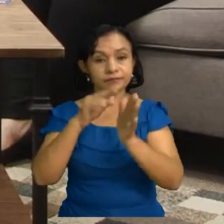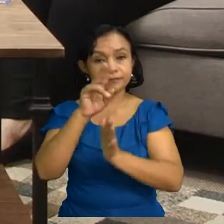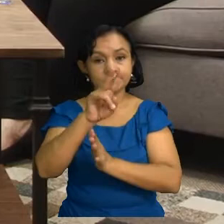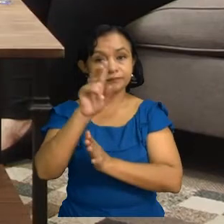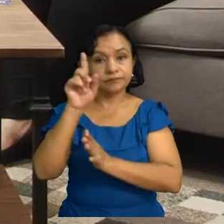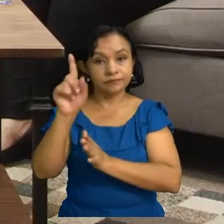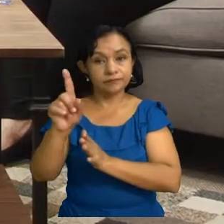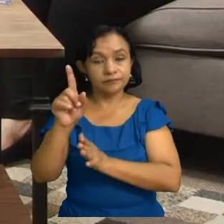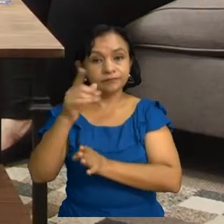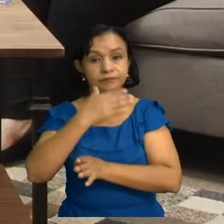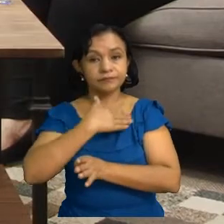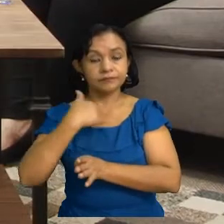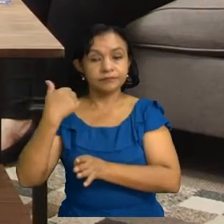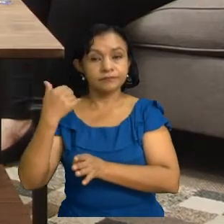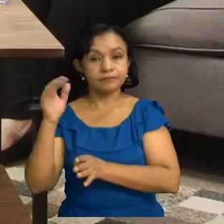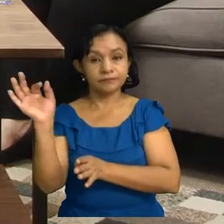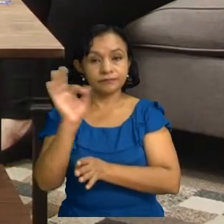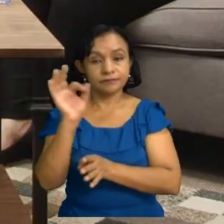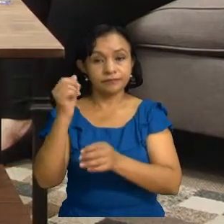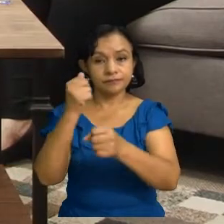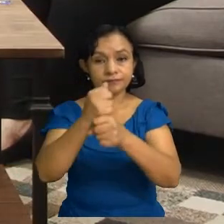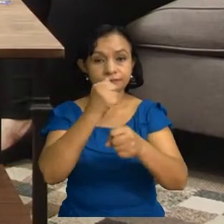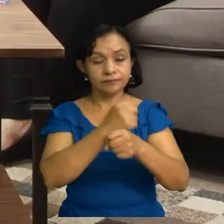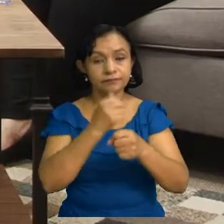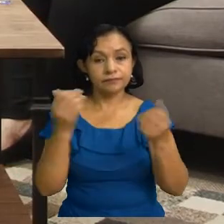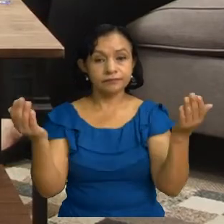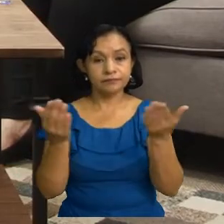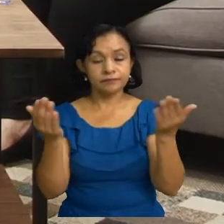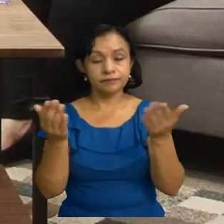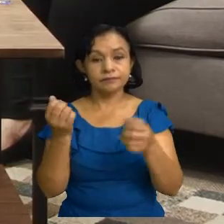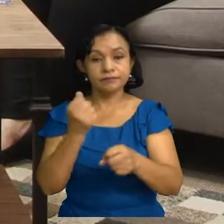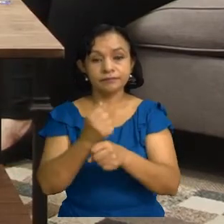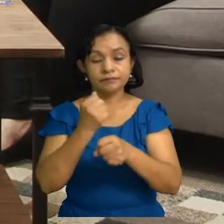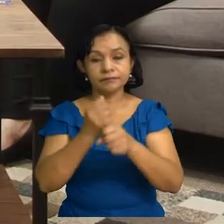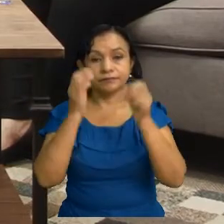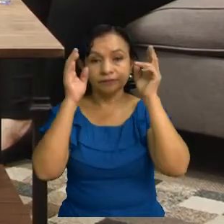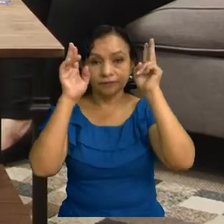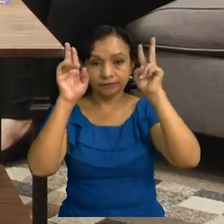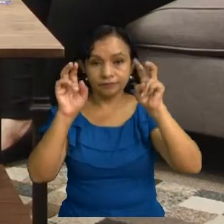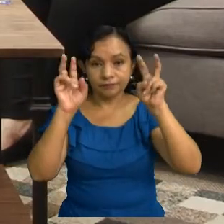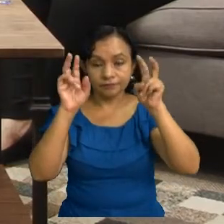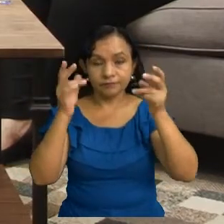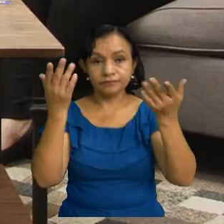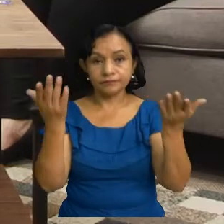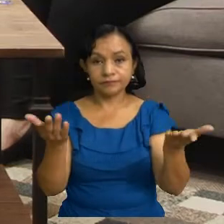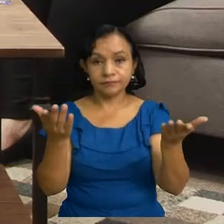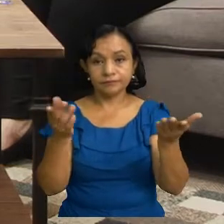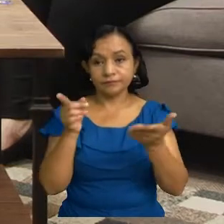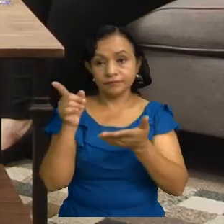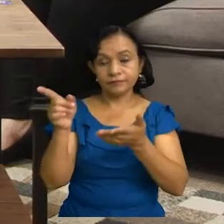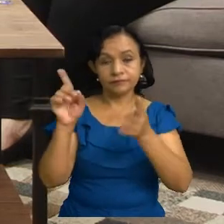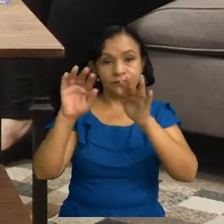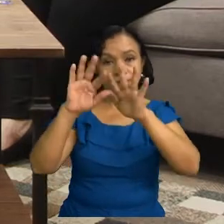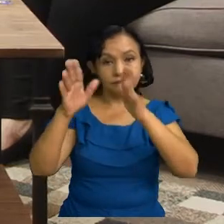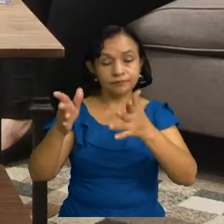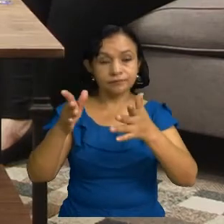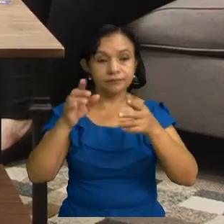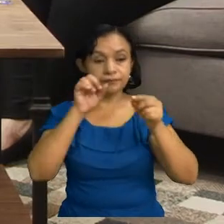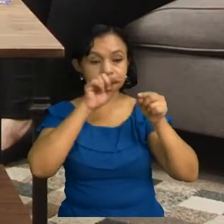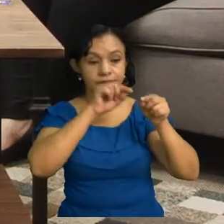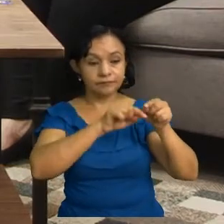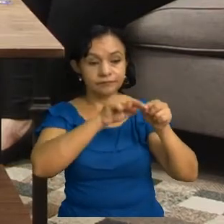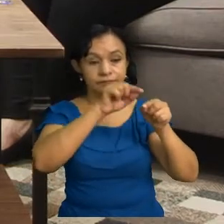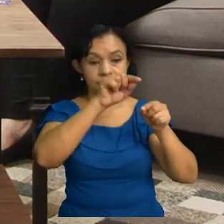énfasis en las estrategias de cómo atender el tema de incendios como decía suma ya los puntos de calor